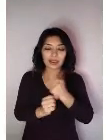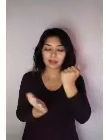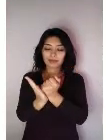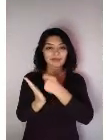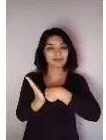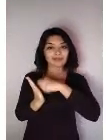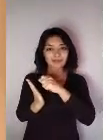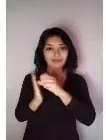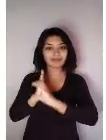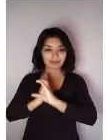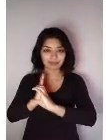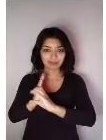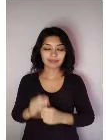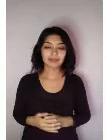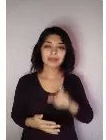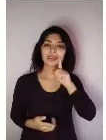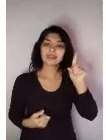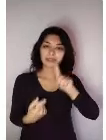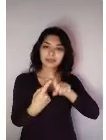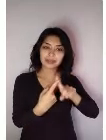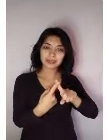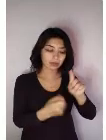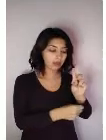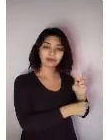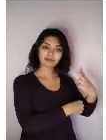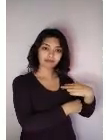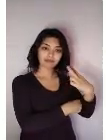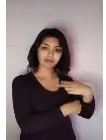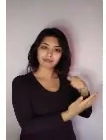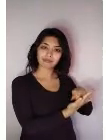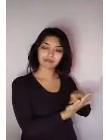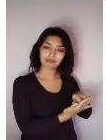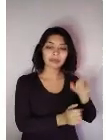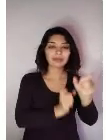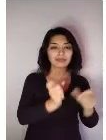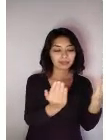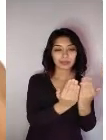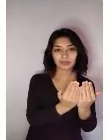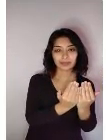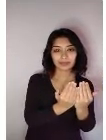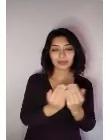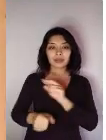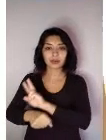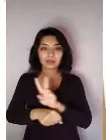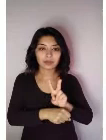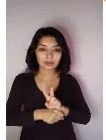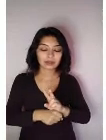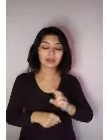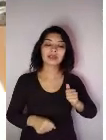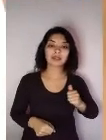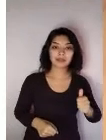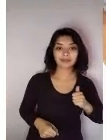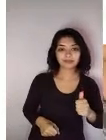En la autoevaluación, emiten su opinión estudiantes, docentes, egresados y egresadas y directivos de establecimientos educacionales.